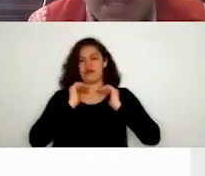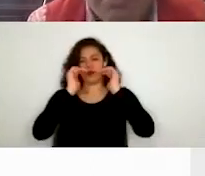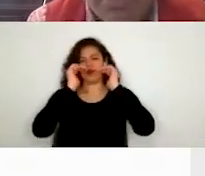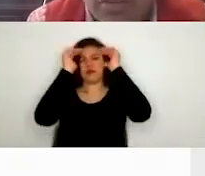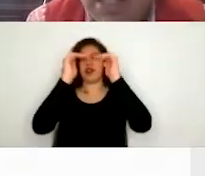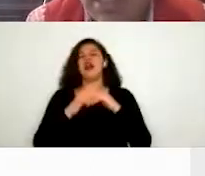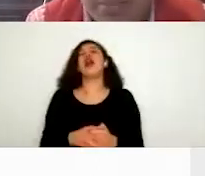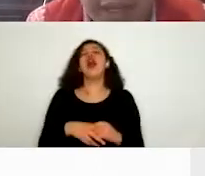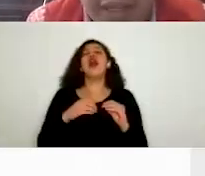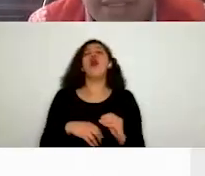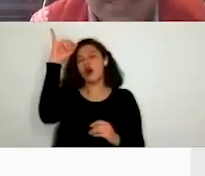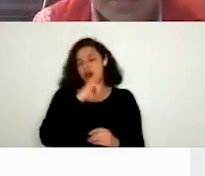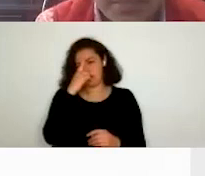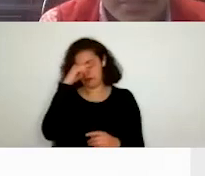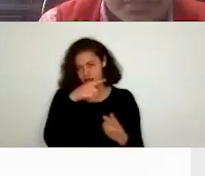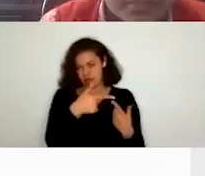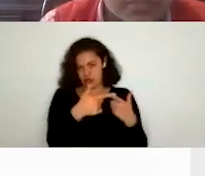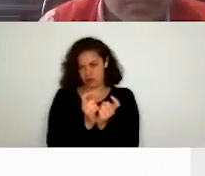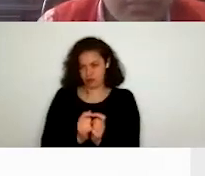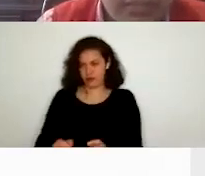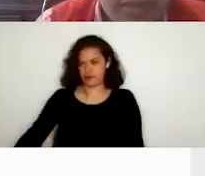y jefaturas de brigadistas.